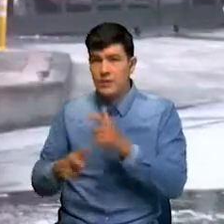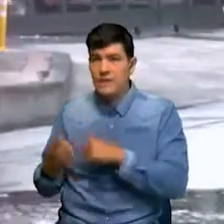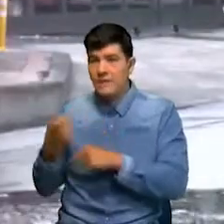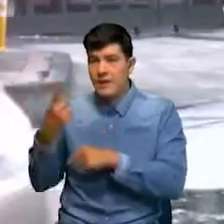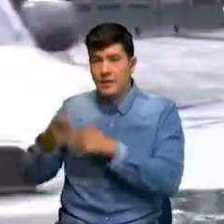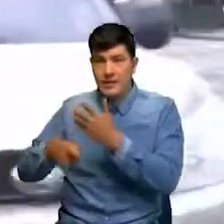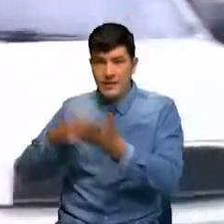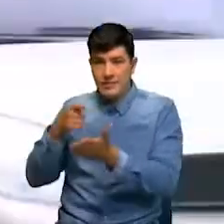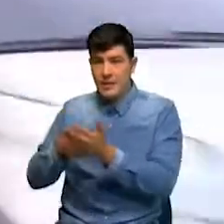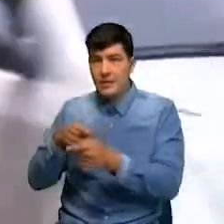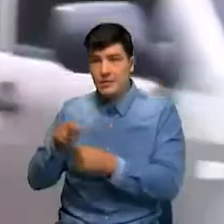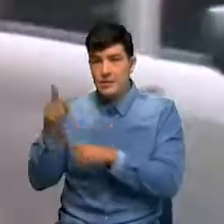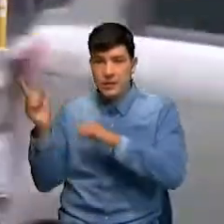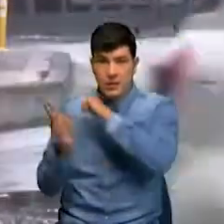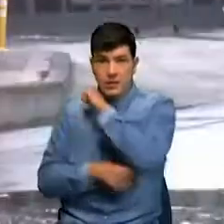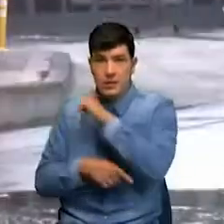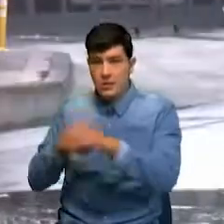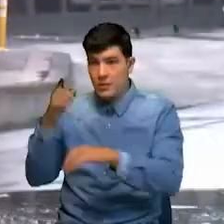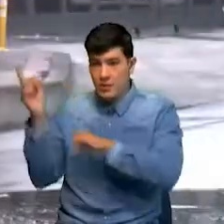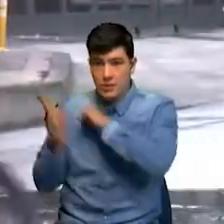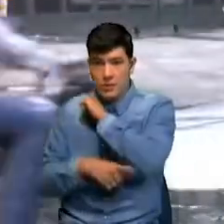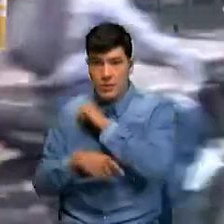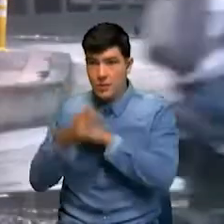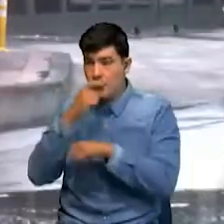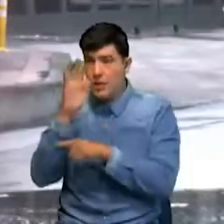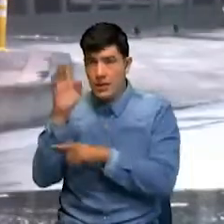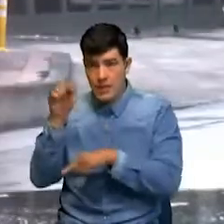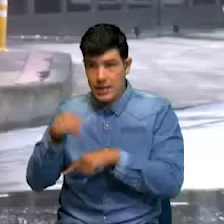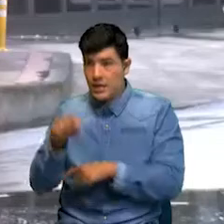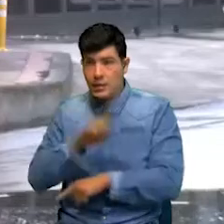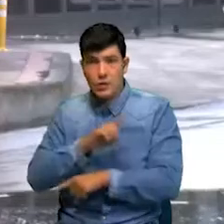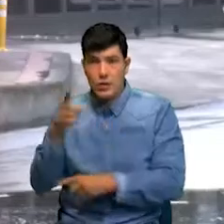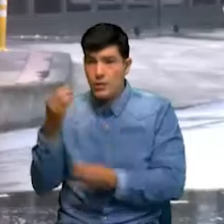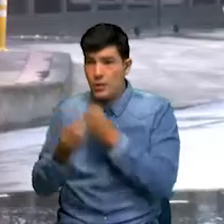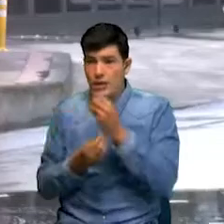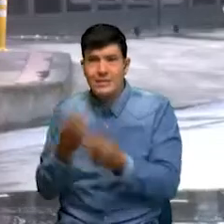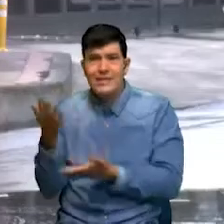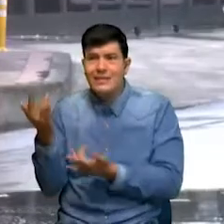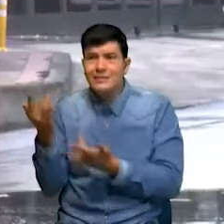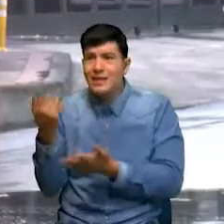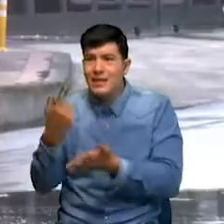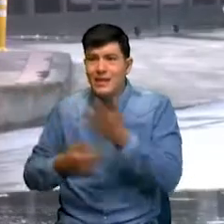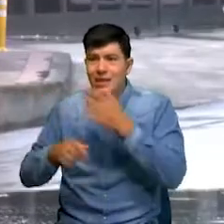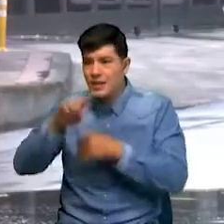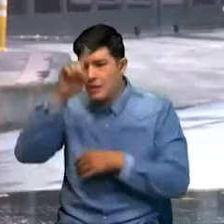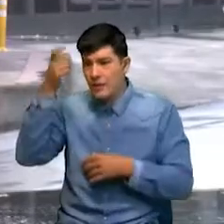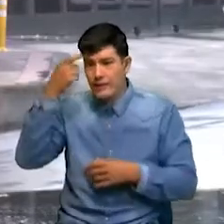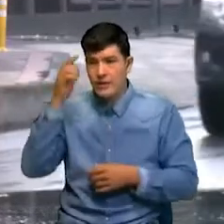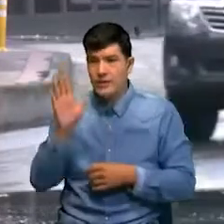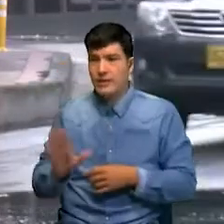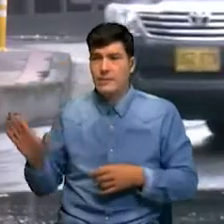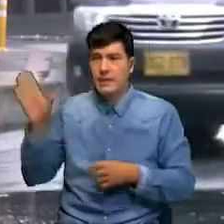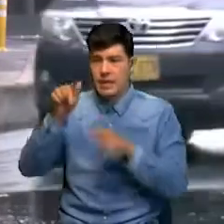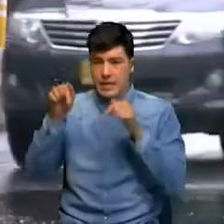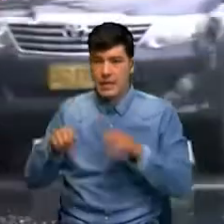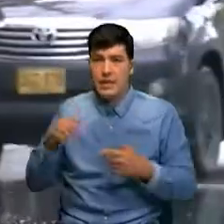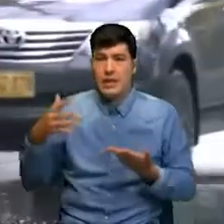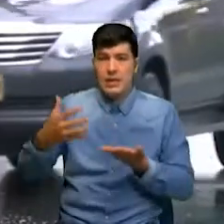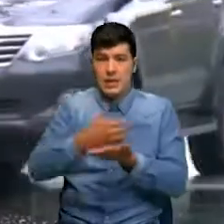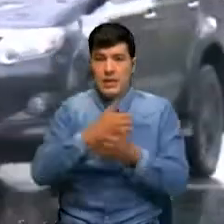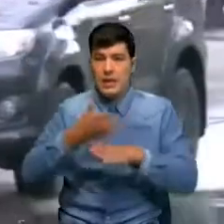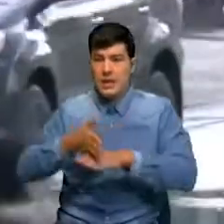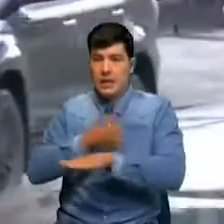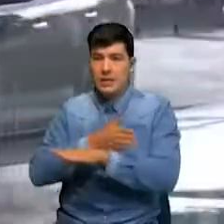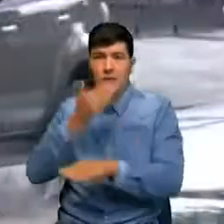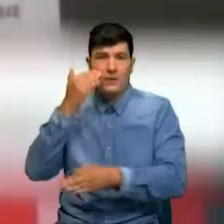en el pago de las sanciones de multa de tránsito departamental no lo hacen y que espera el gobierno departamental recogerlos antes